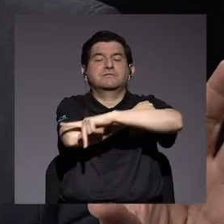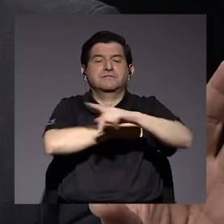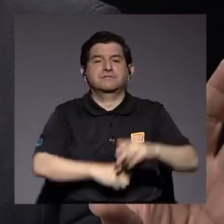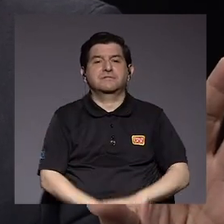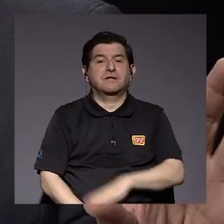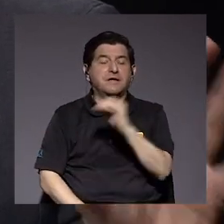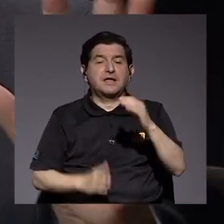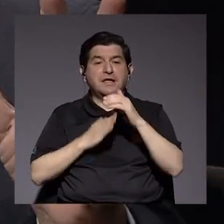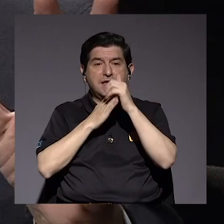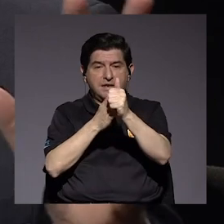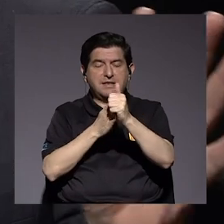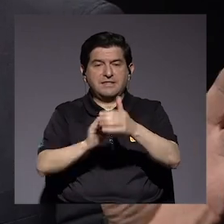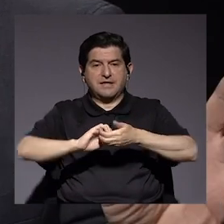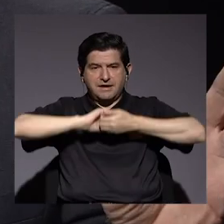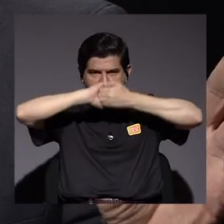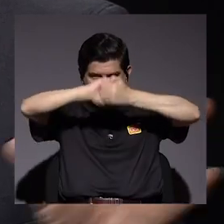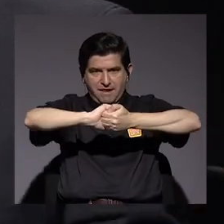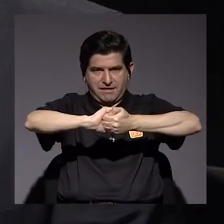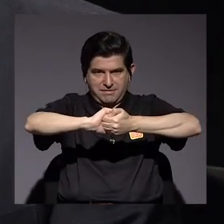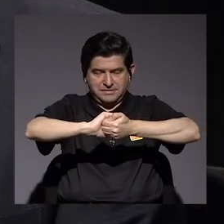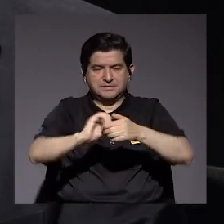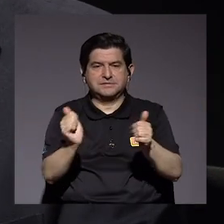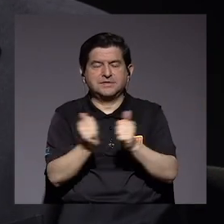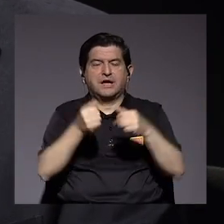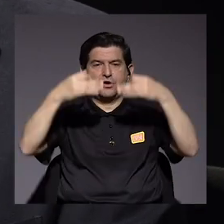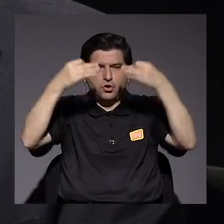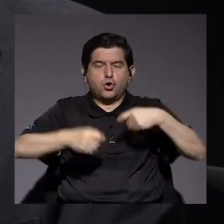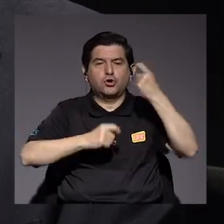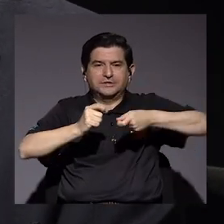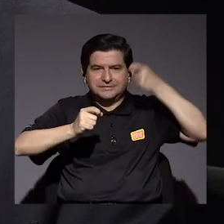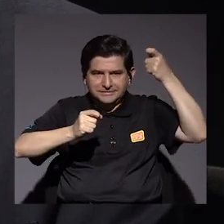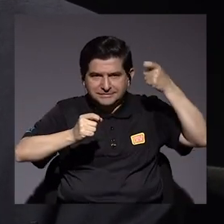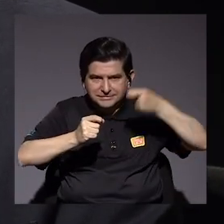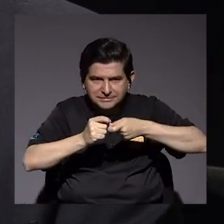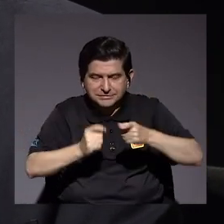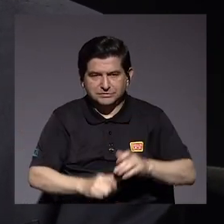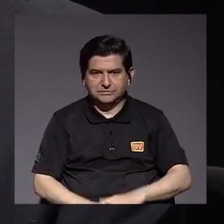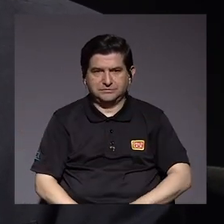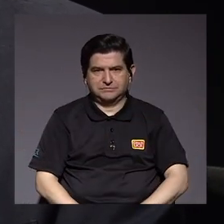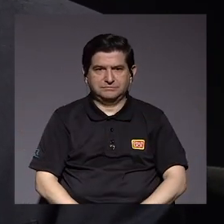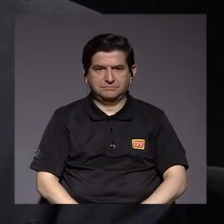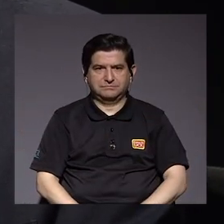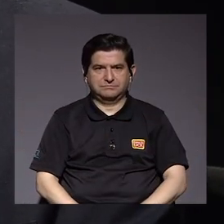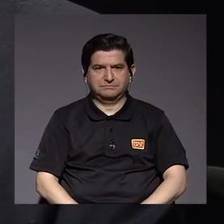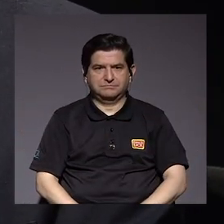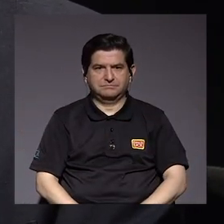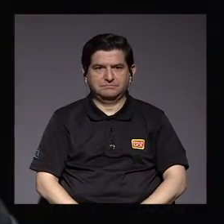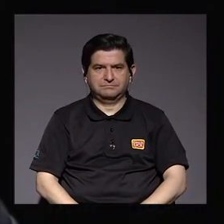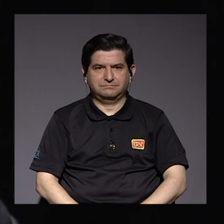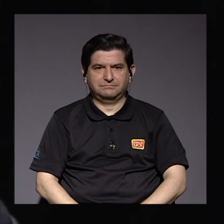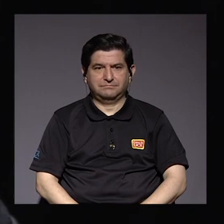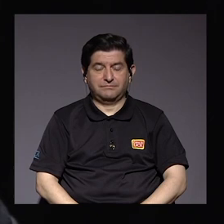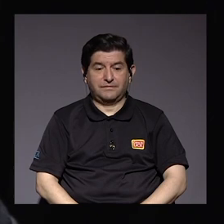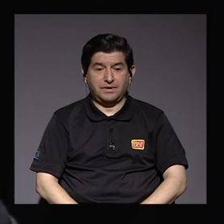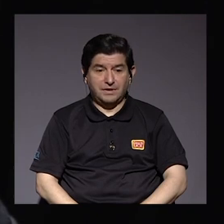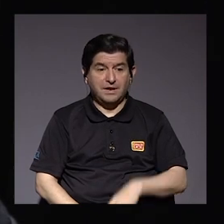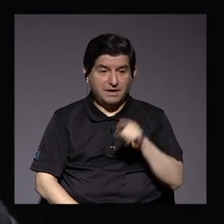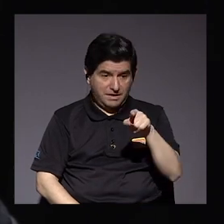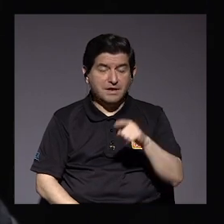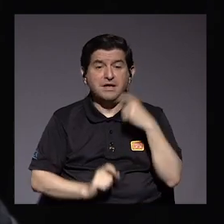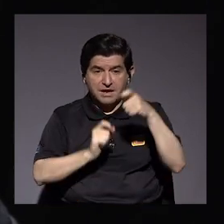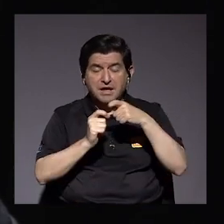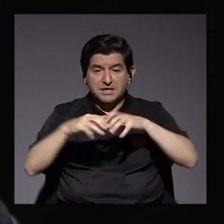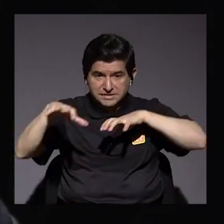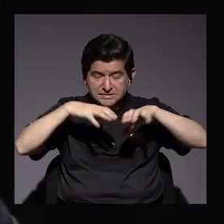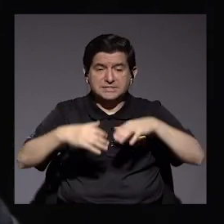país y que lideren esa alianza con medidas con medidas concretas y hay que ir a las